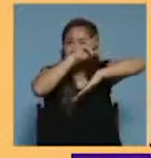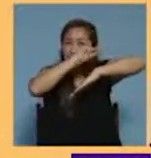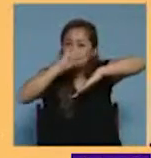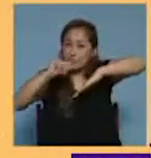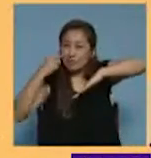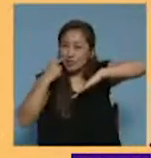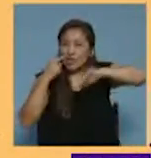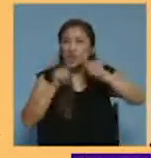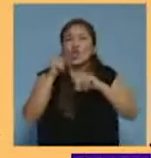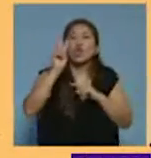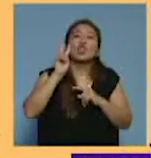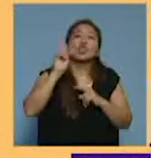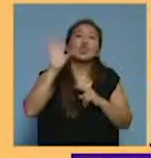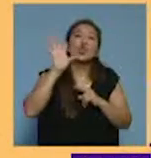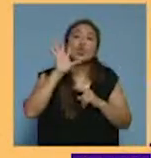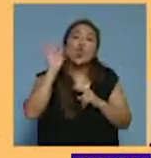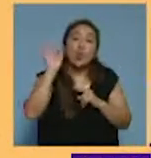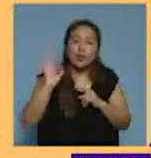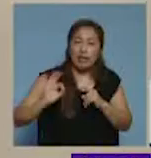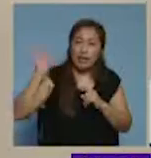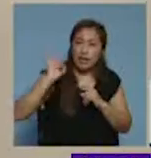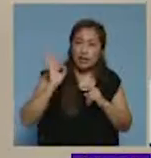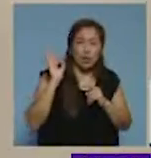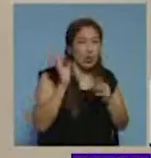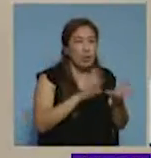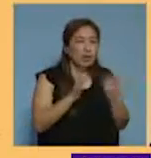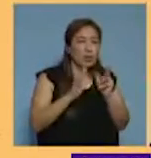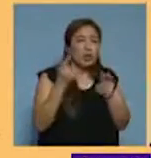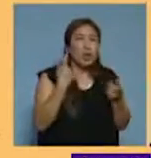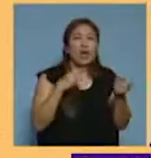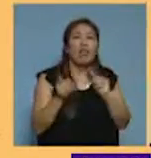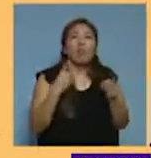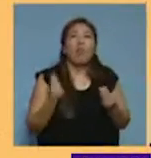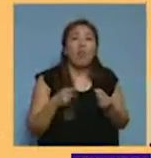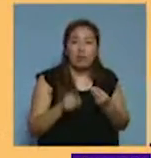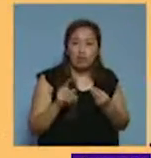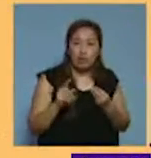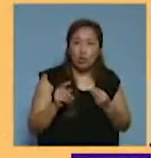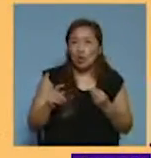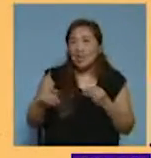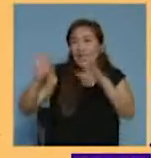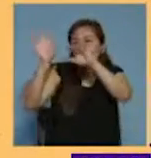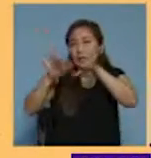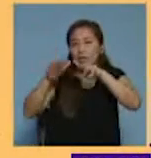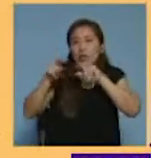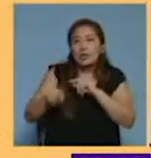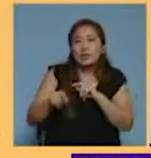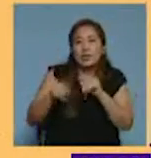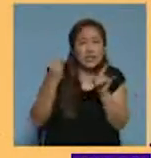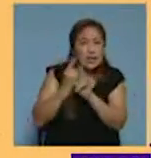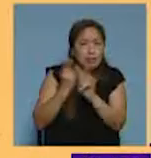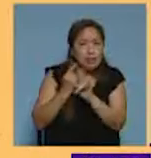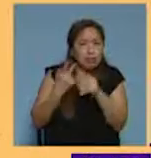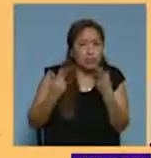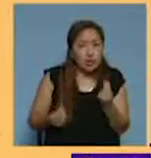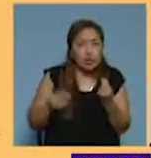alrededor de 250 años pues se quisiera entre 50 y 100 años y dice si las precipitaciones de esas características se